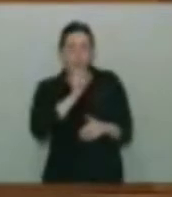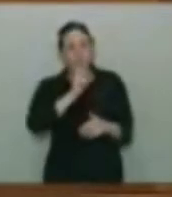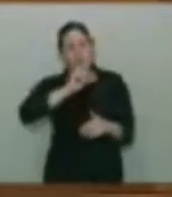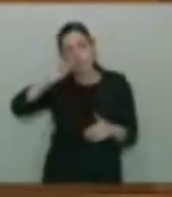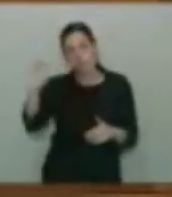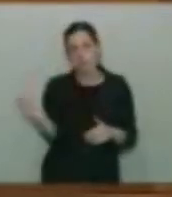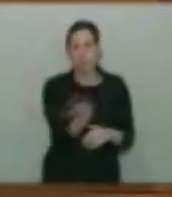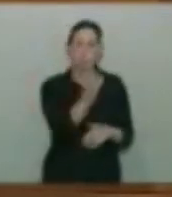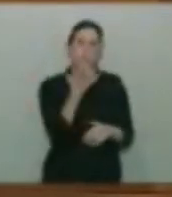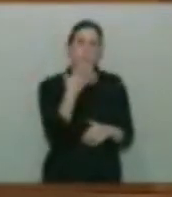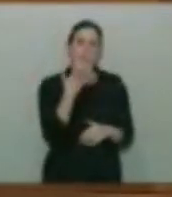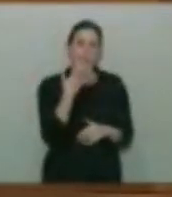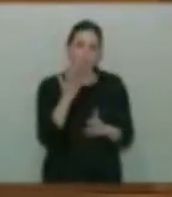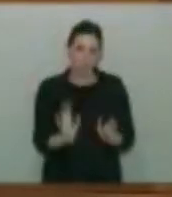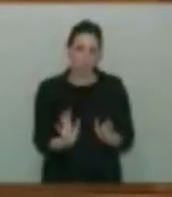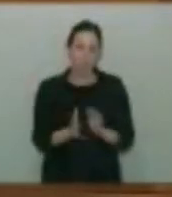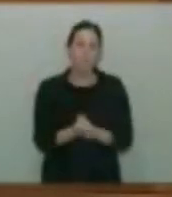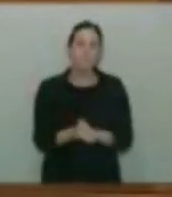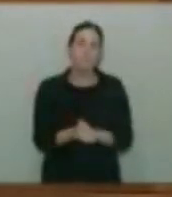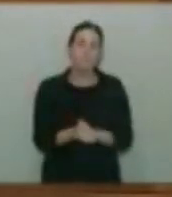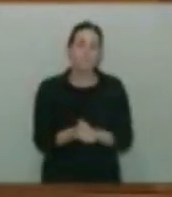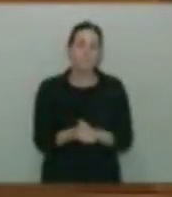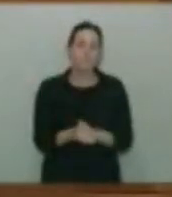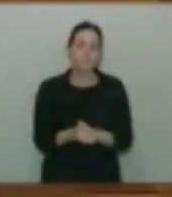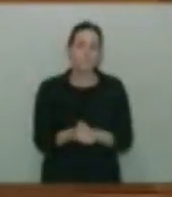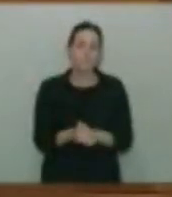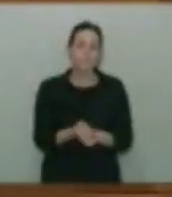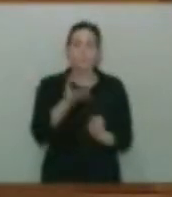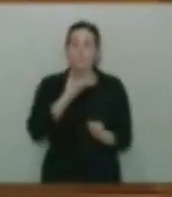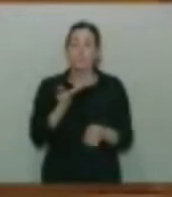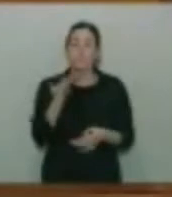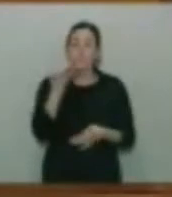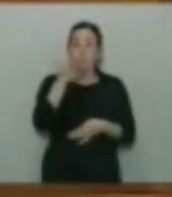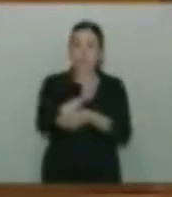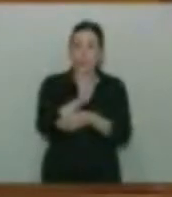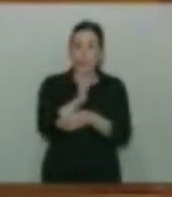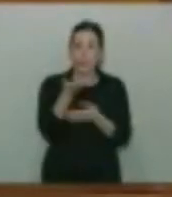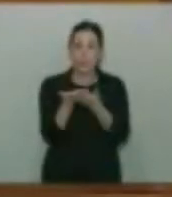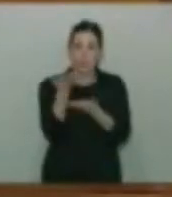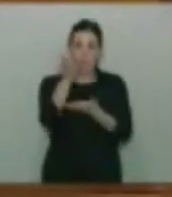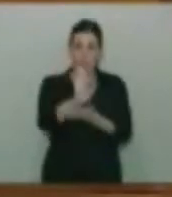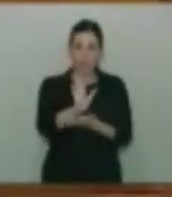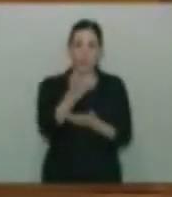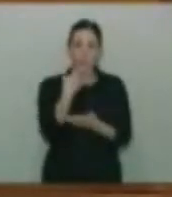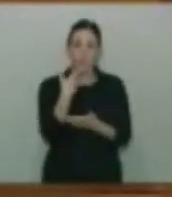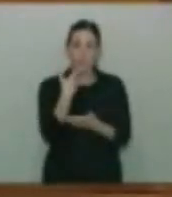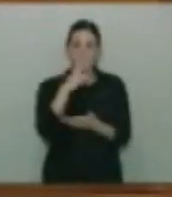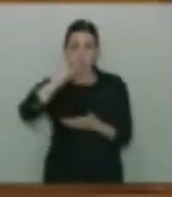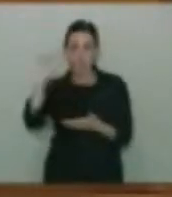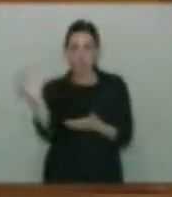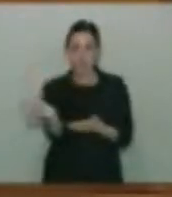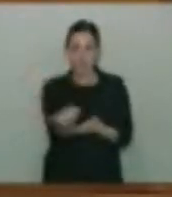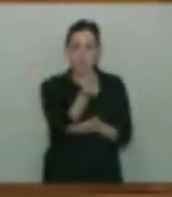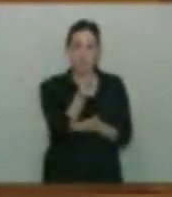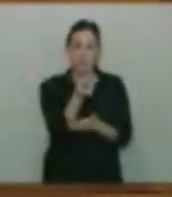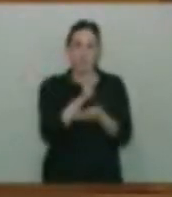solo algunos ejemplos. Por parte de la portavoz que plantea la moción se ha hablado de esta problemática y